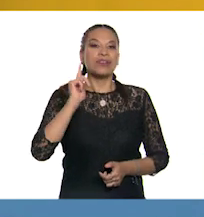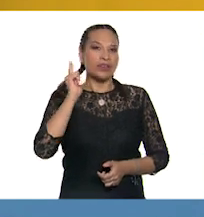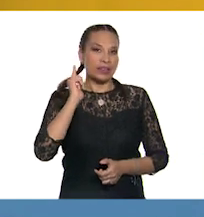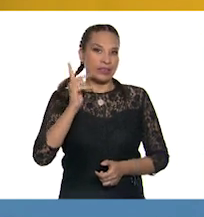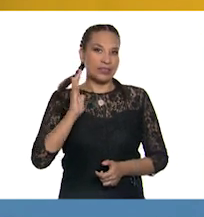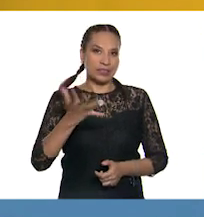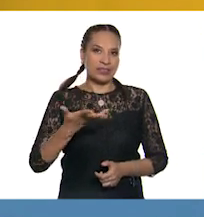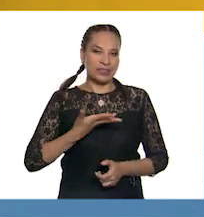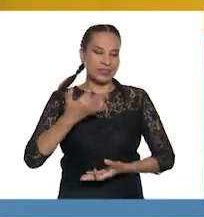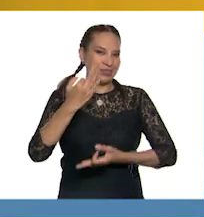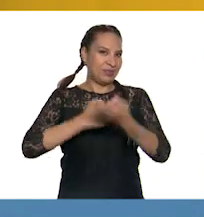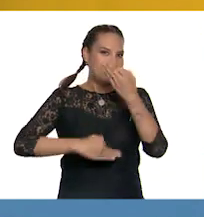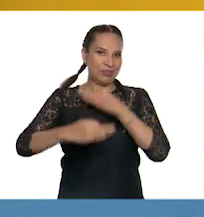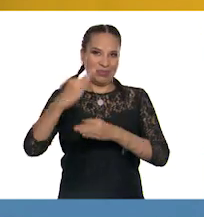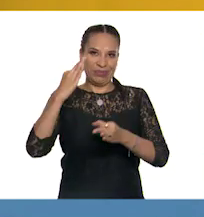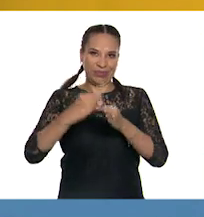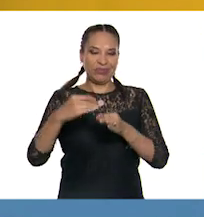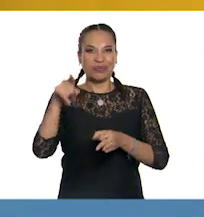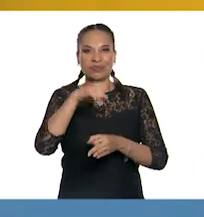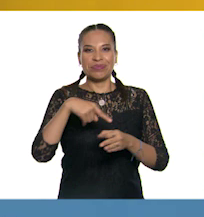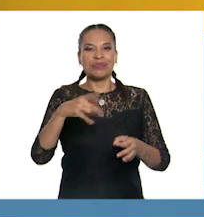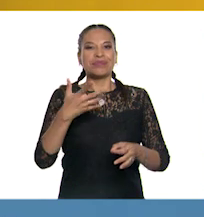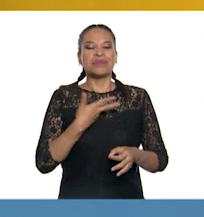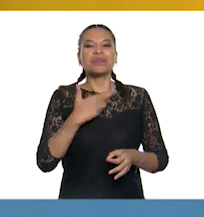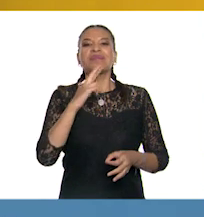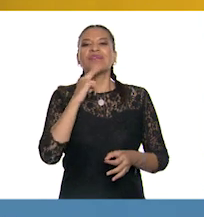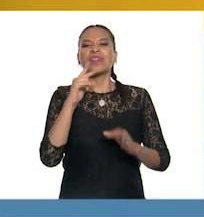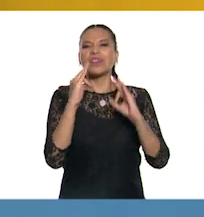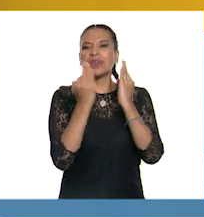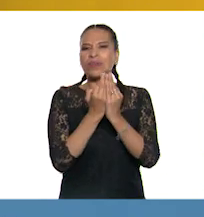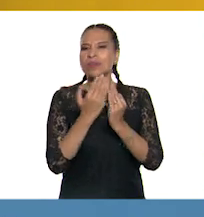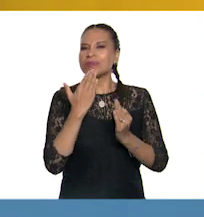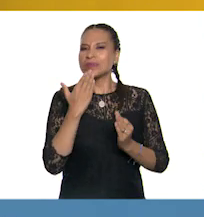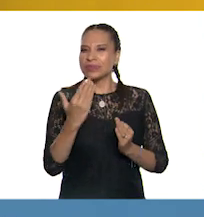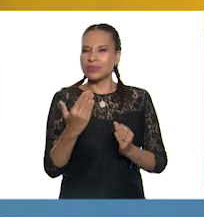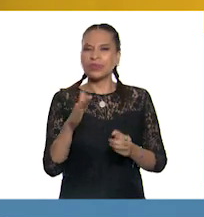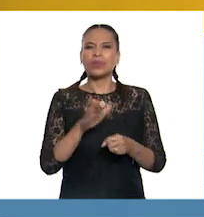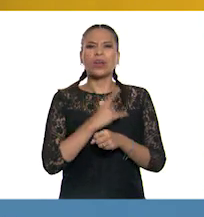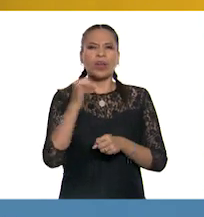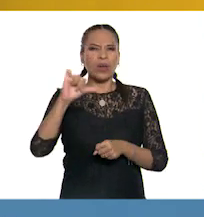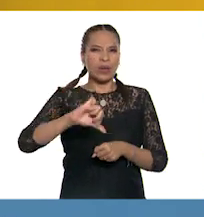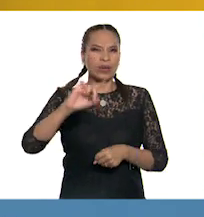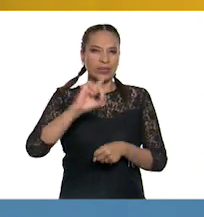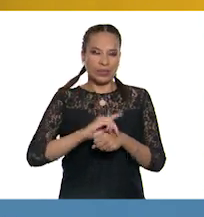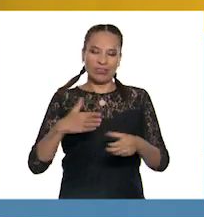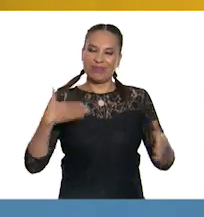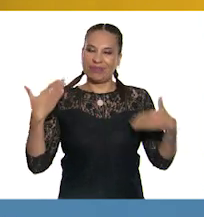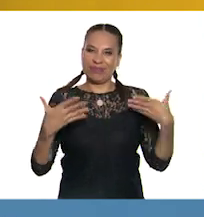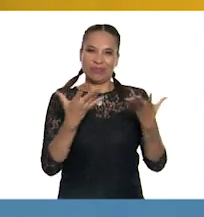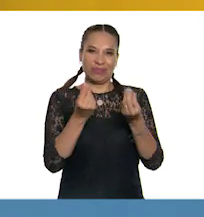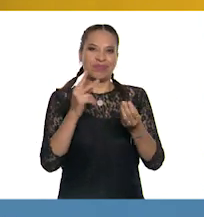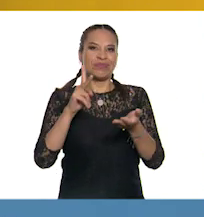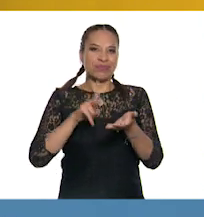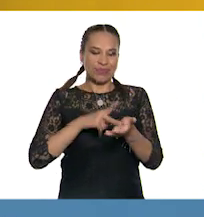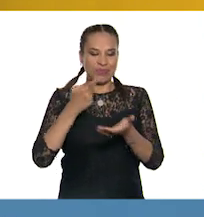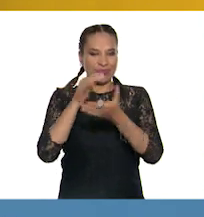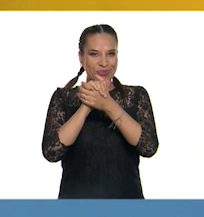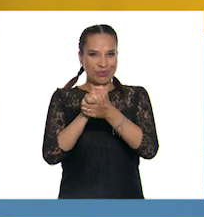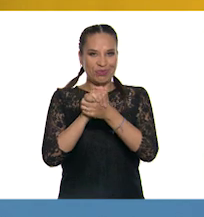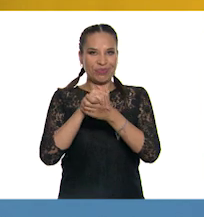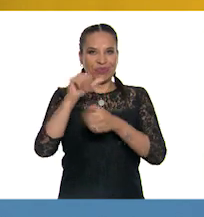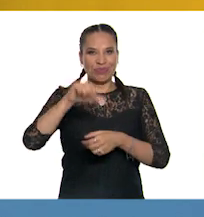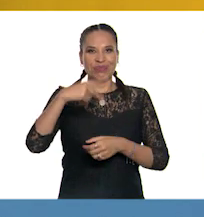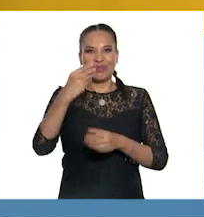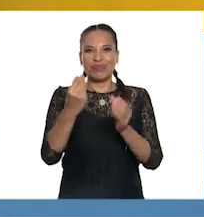tengan todo listo y que ustedes se encuentren de la mejor forma posible, porque el día de hoy me alegra muchísimo poder volver a saludarlos en